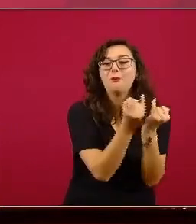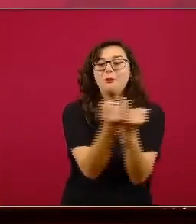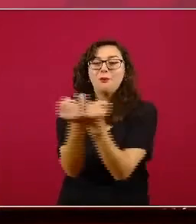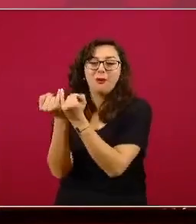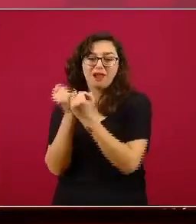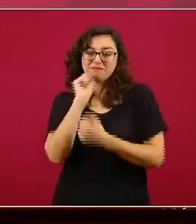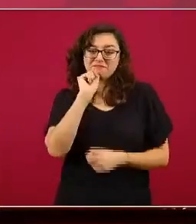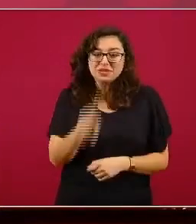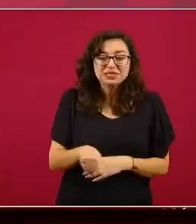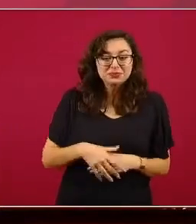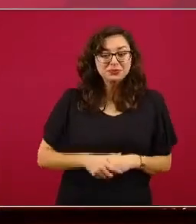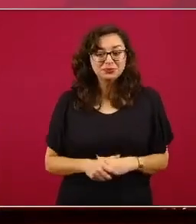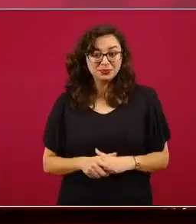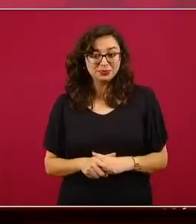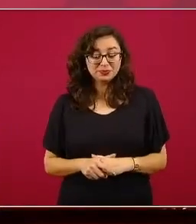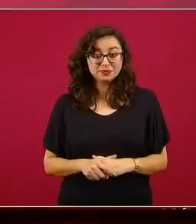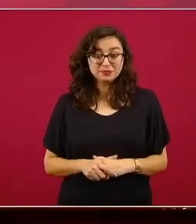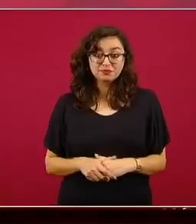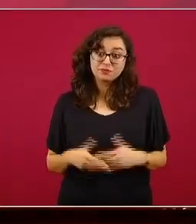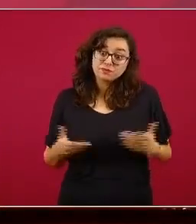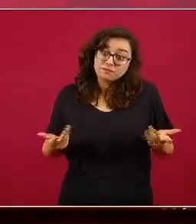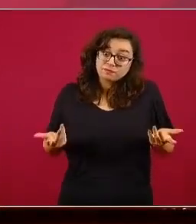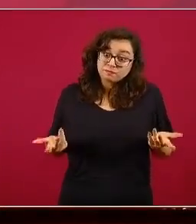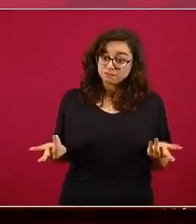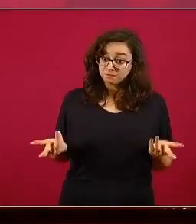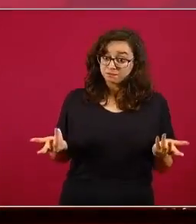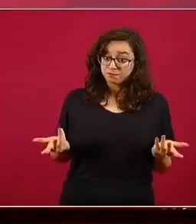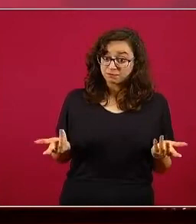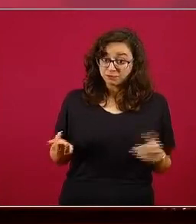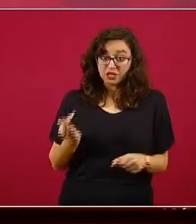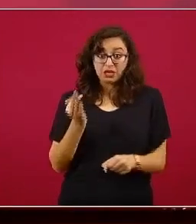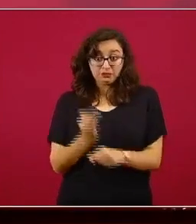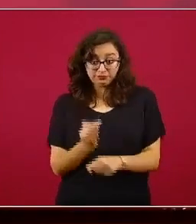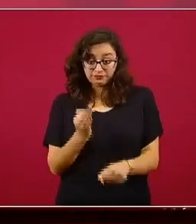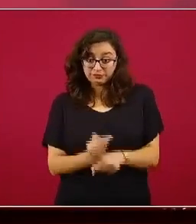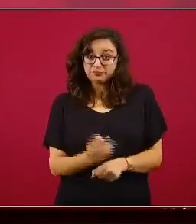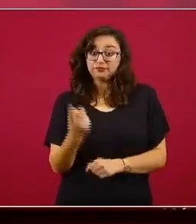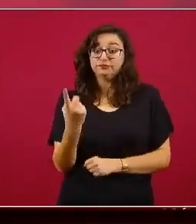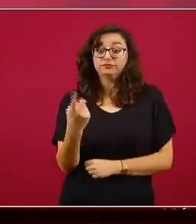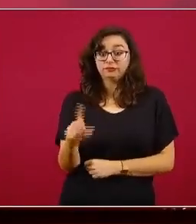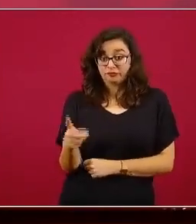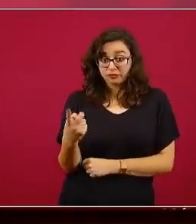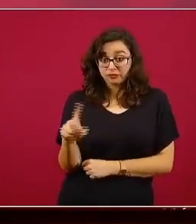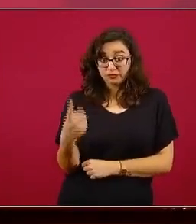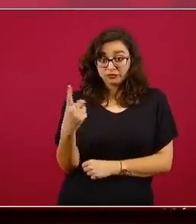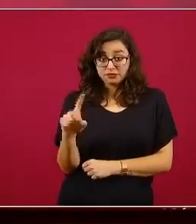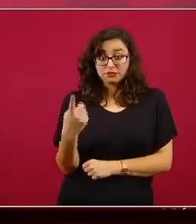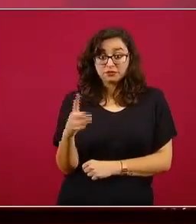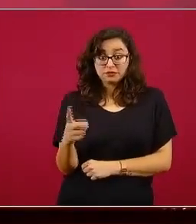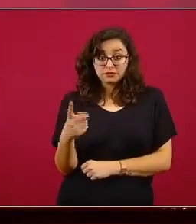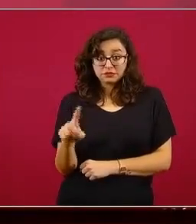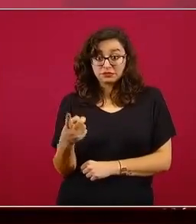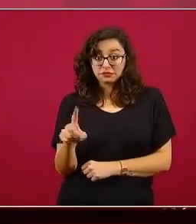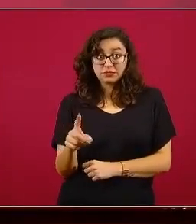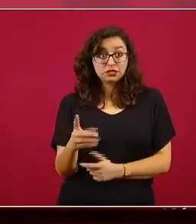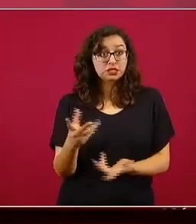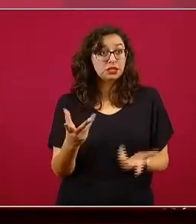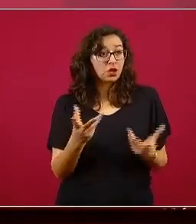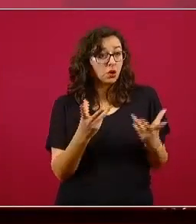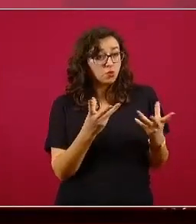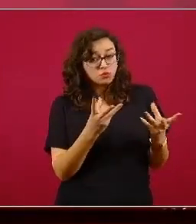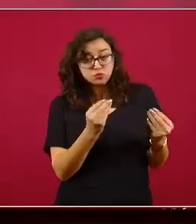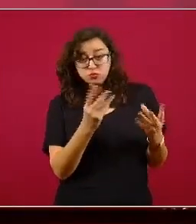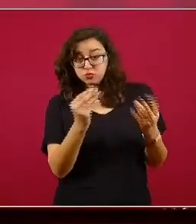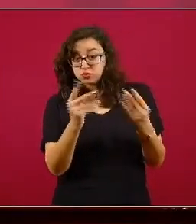Es el mismo. Ahora, en este momento que estamos en diciembre y que en muchos países